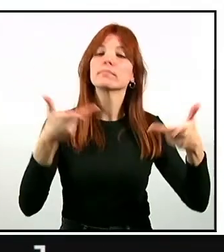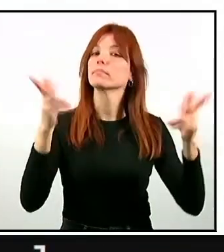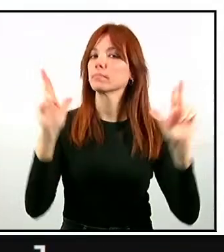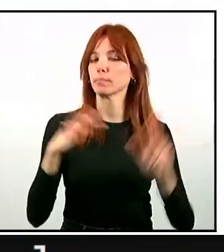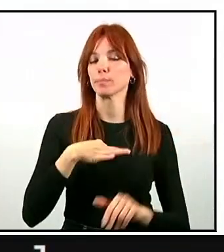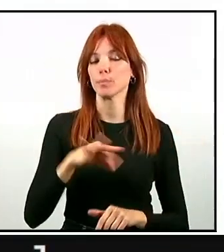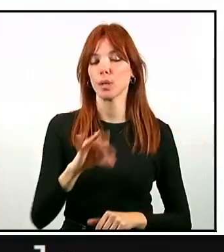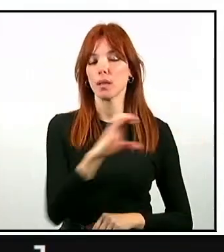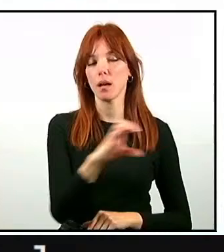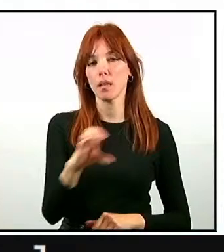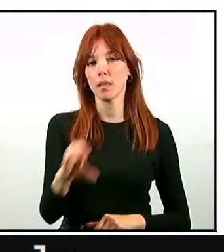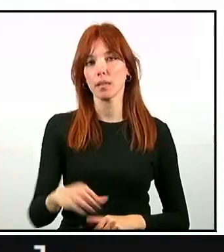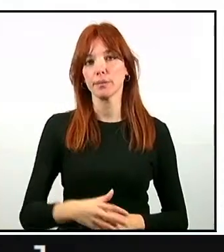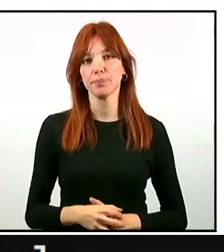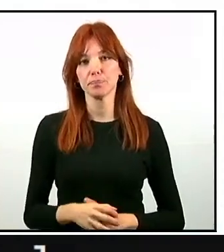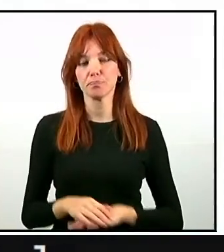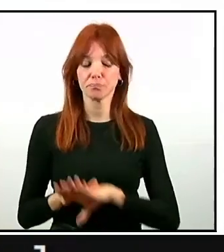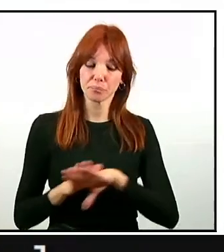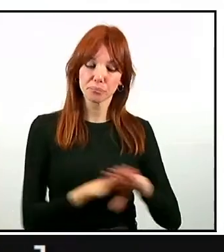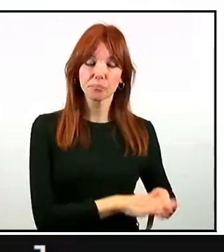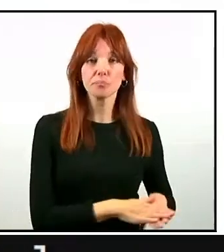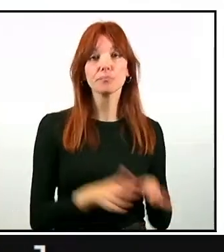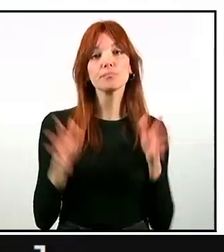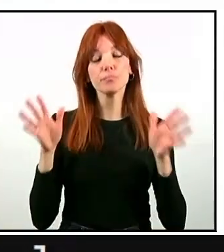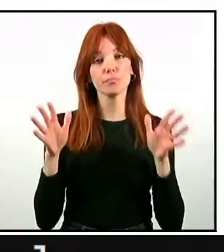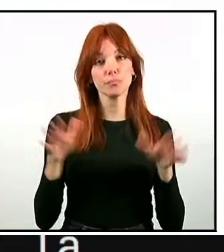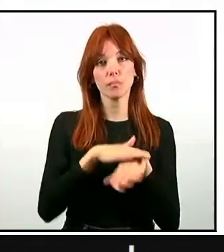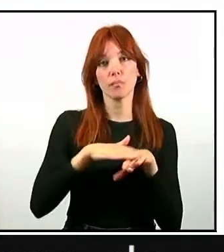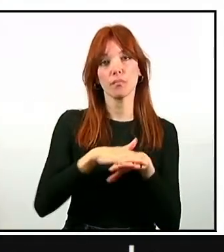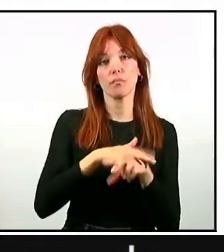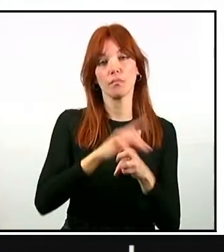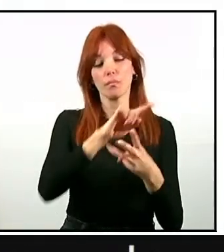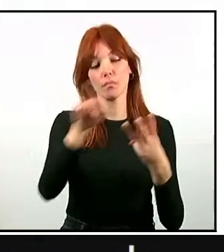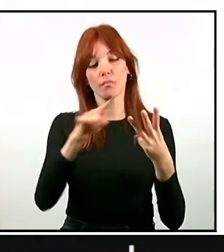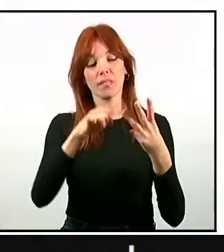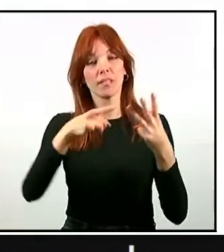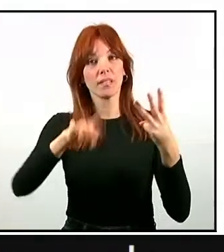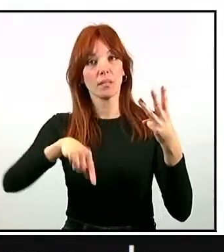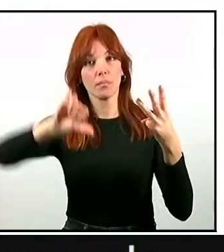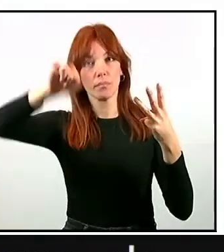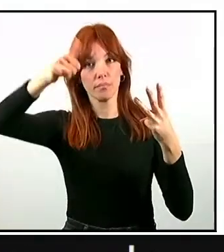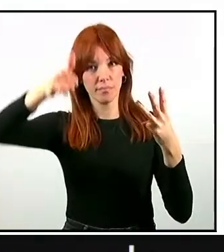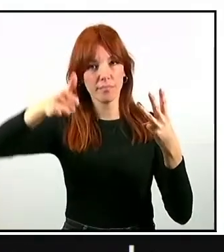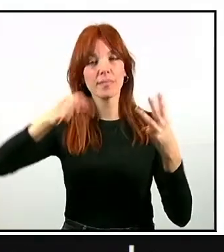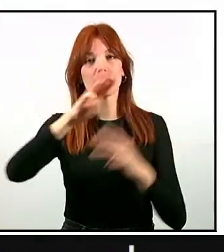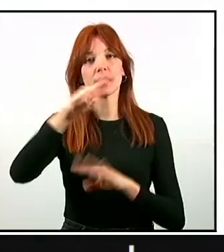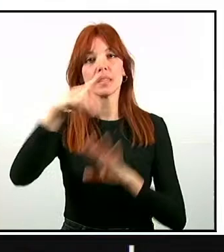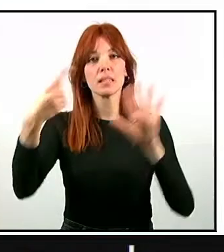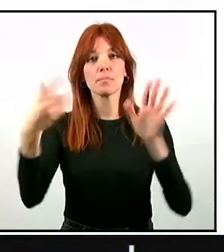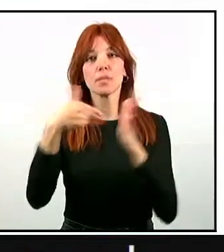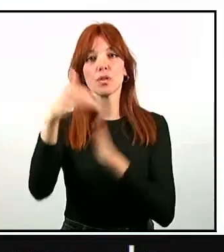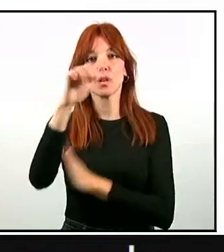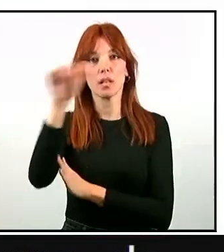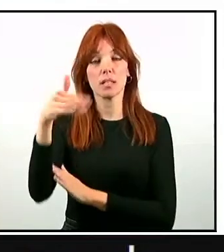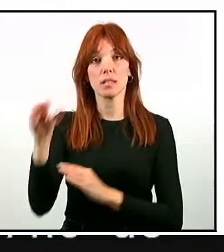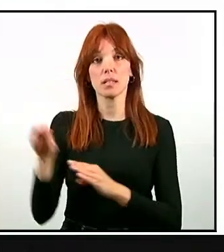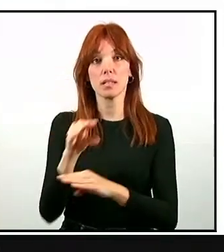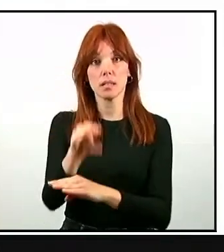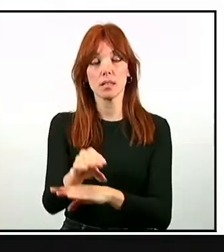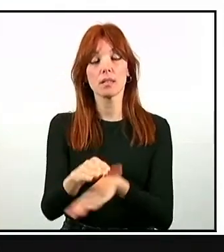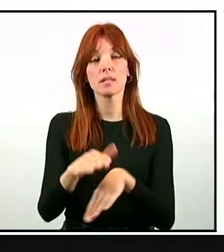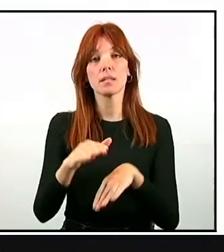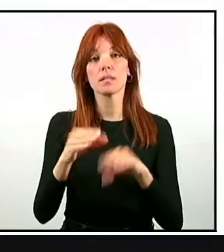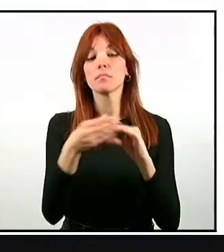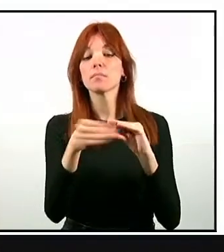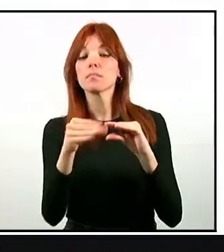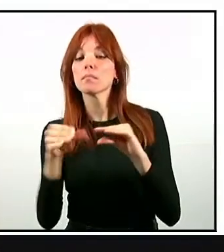Cáceres. El Consejo de Gobierno de hoy también ha aprobado 36 millones de euros de subvenciones